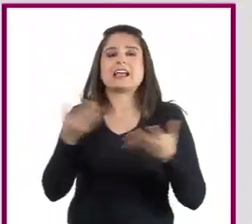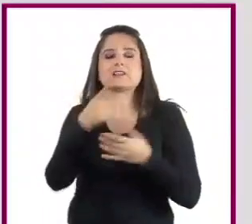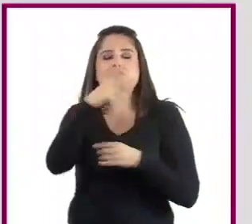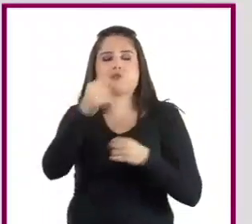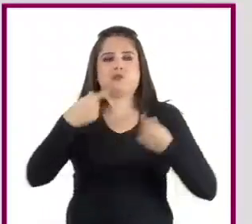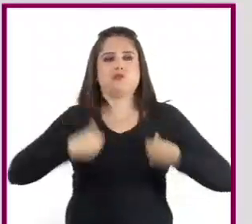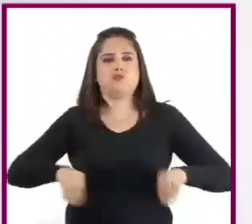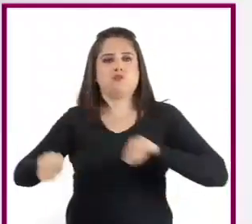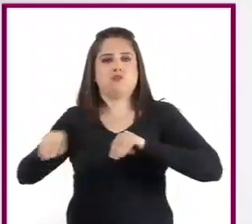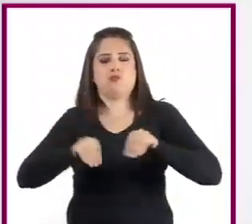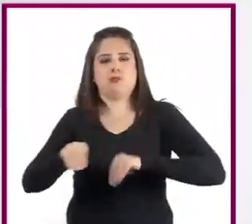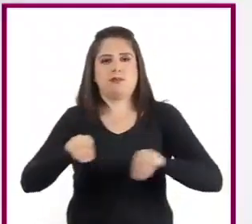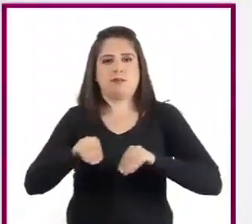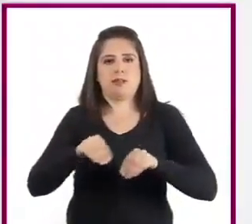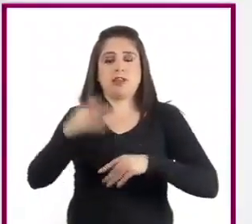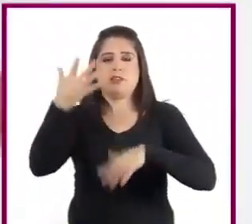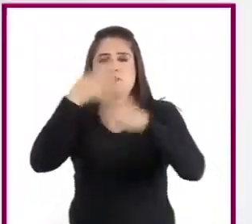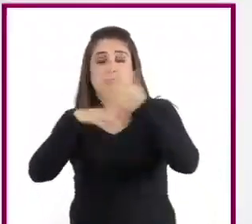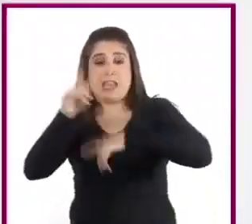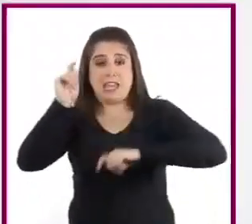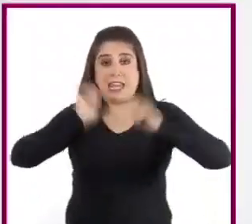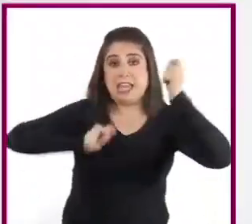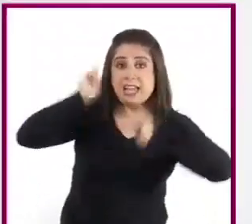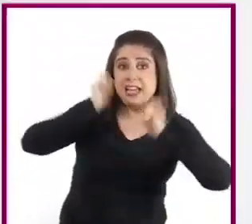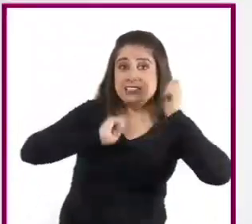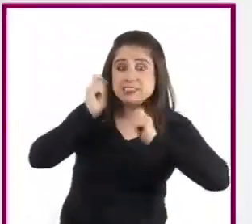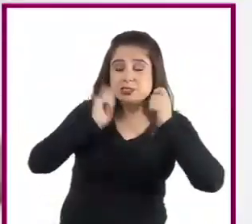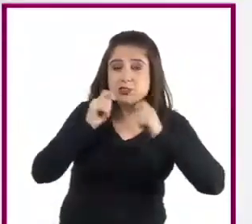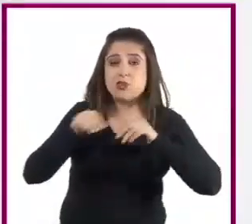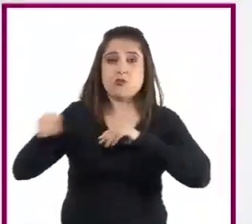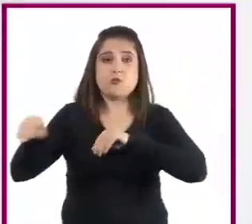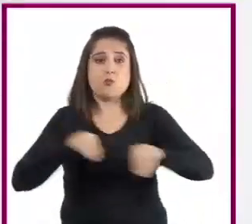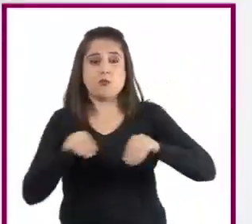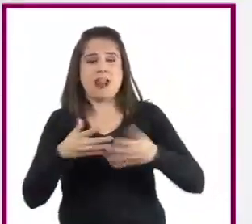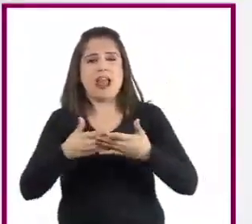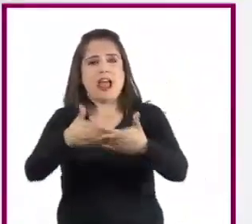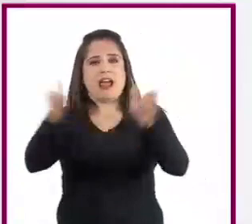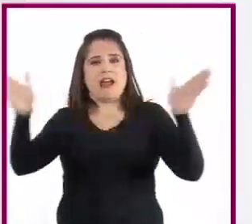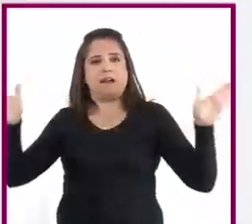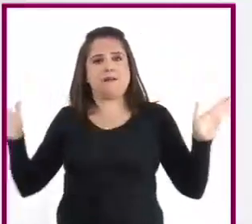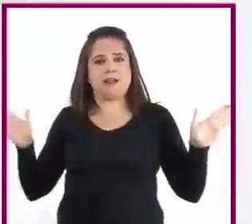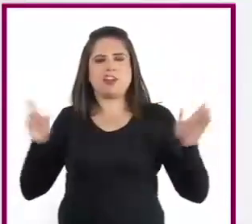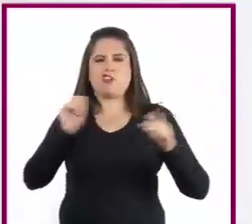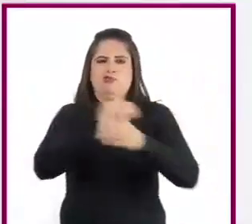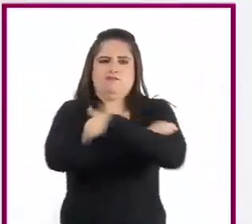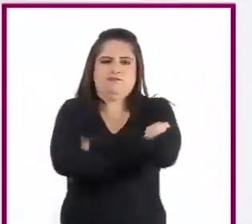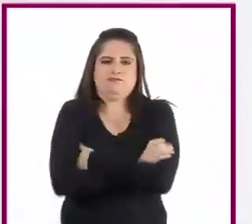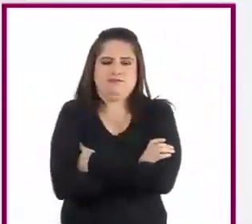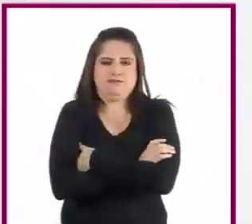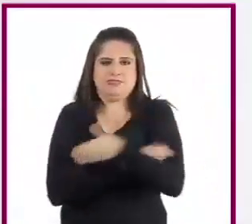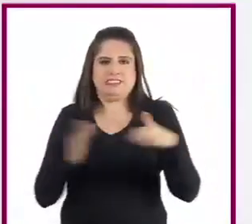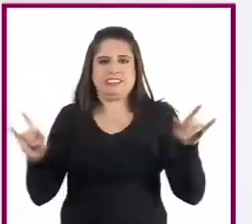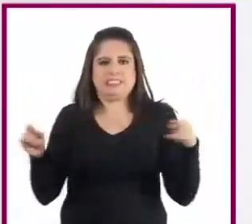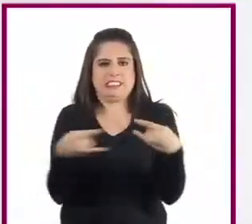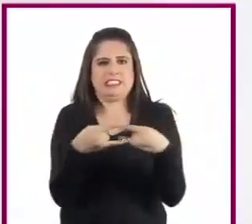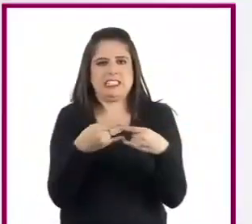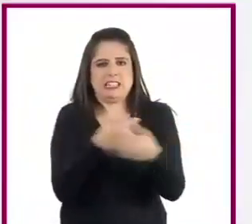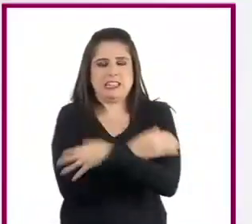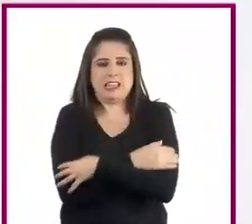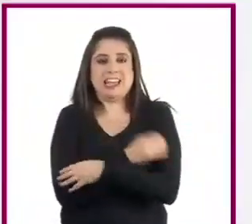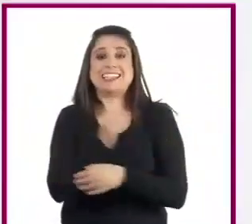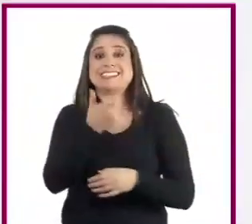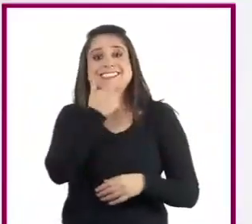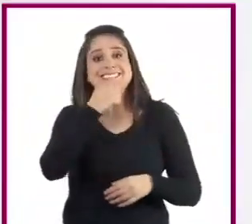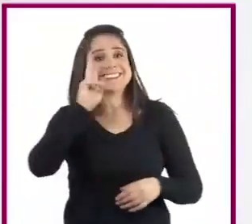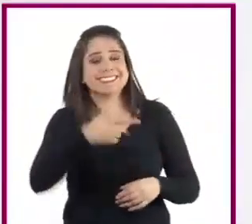verbal. Tus gestos, una posición abierta o cerrada, una sonrisa